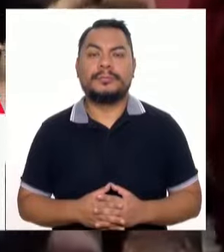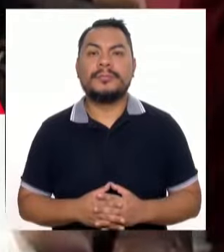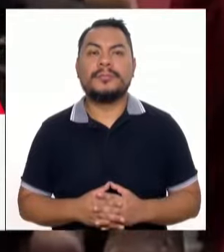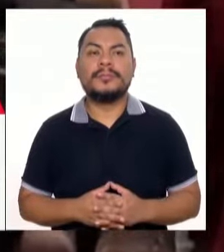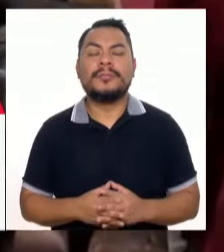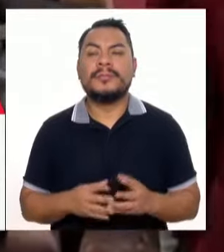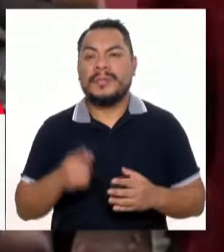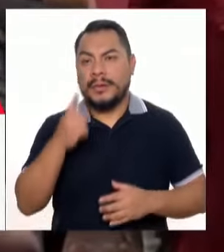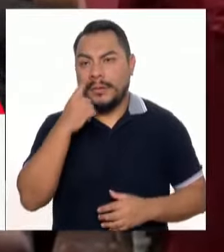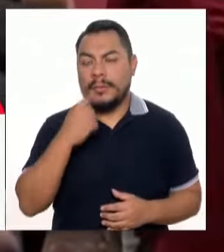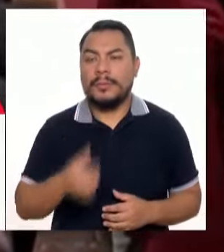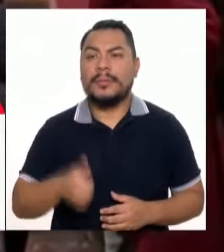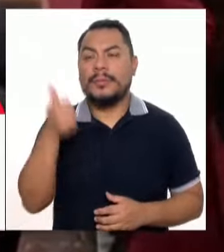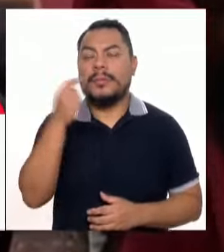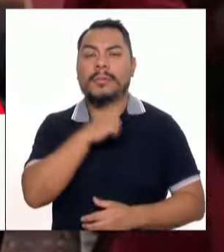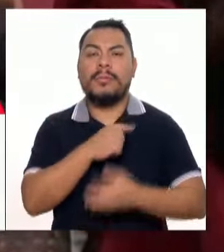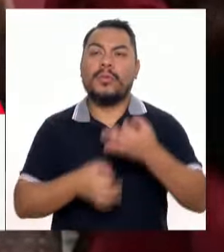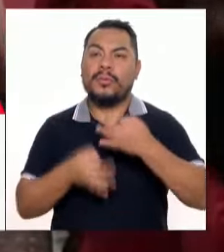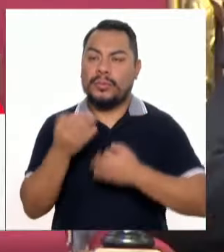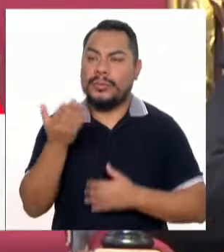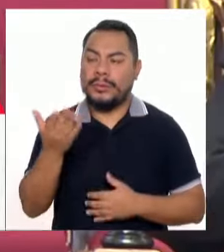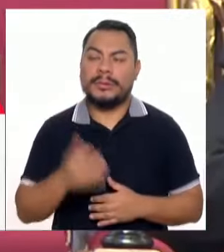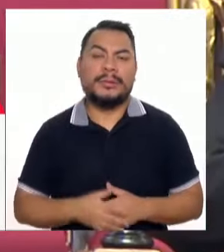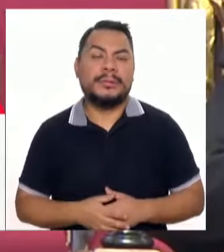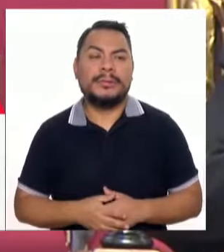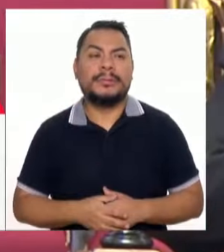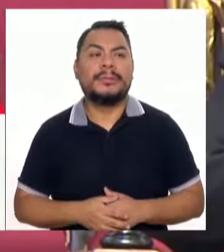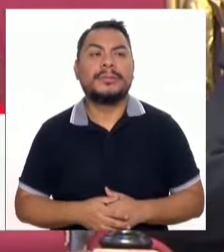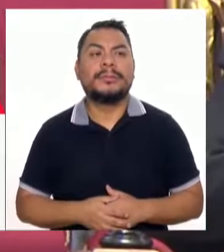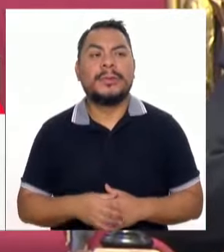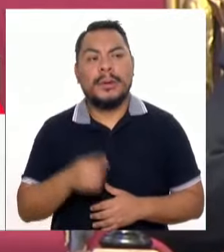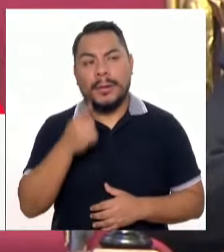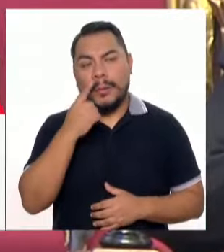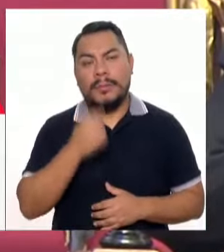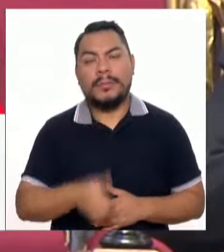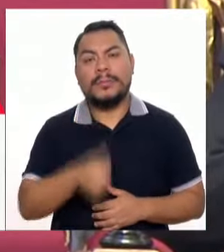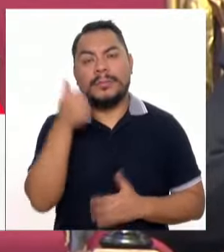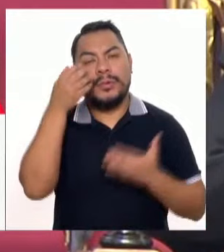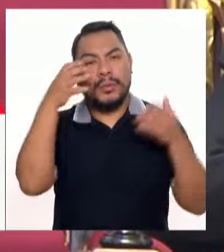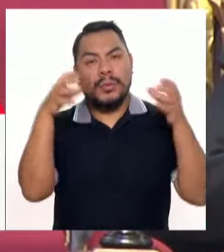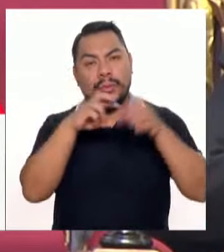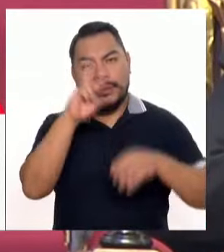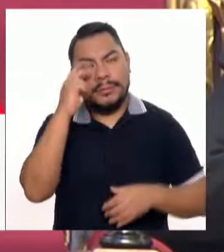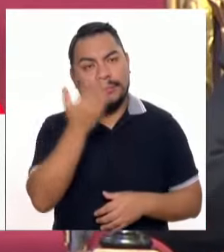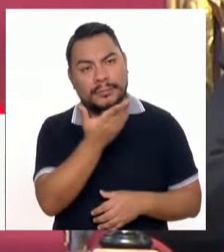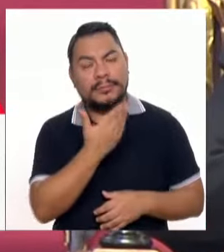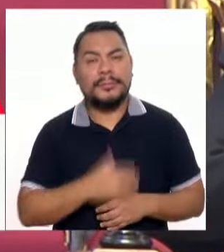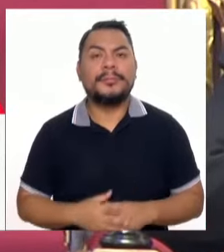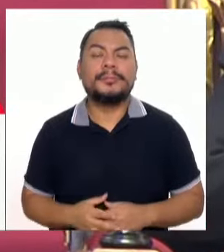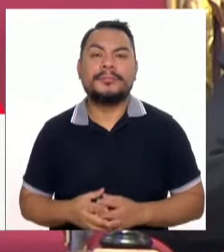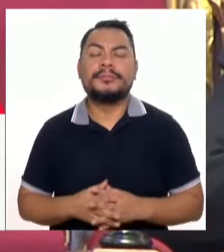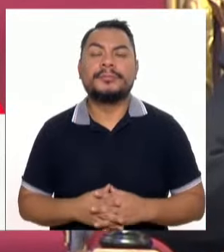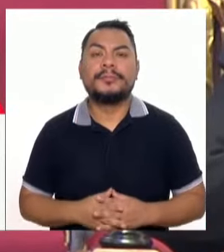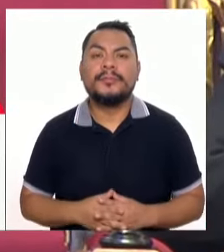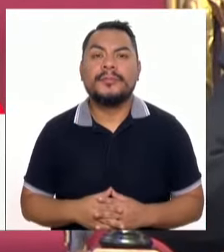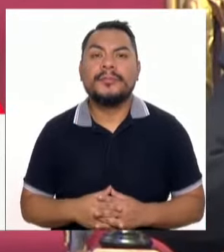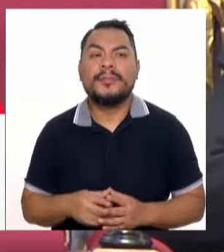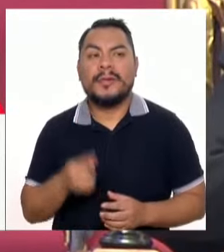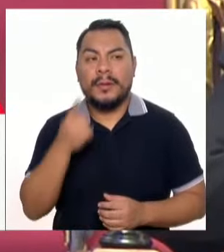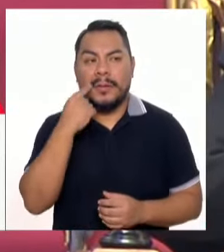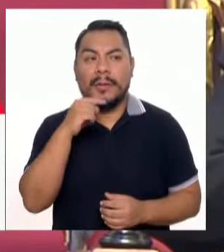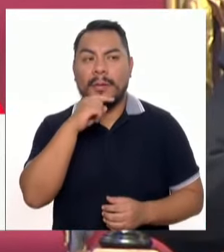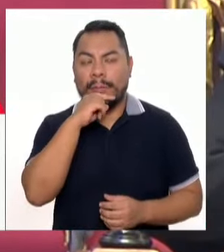Señor Presidente del Poder Judicial, señor Presidente del Congreso de la República, señoras